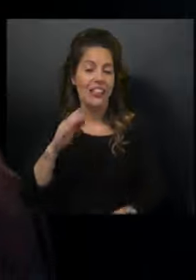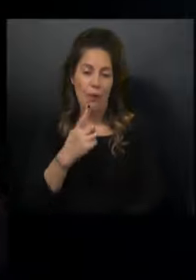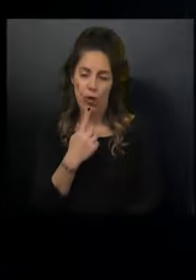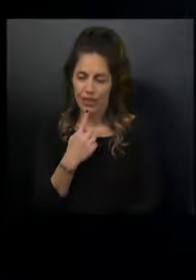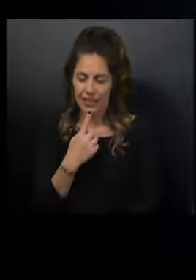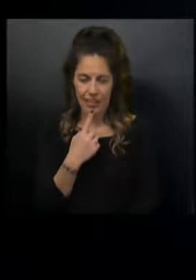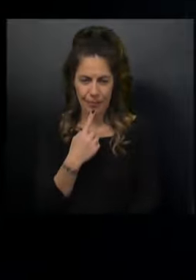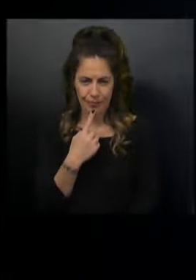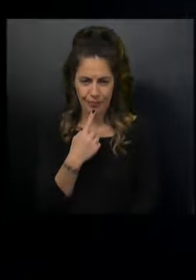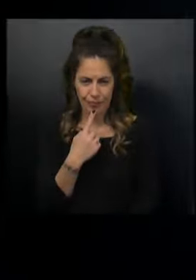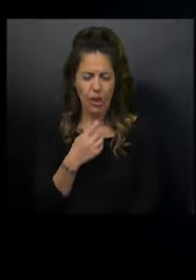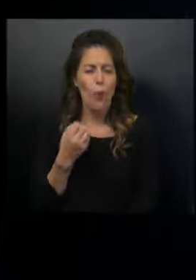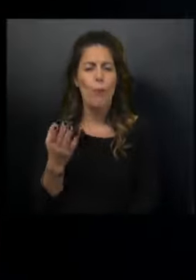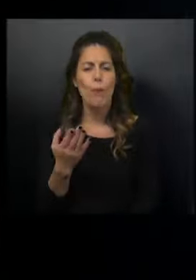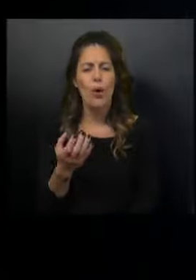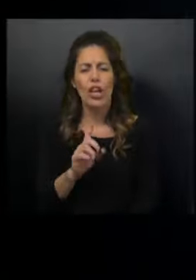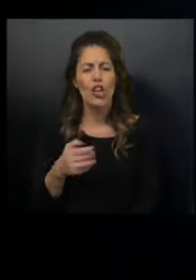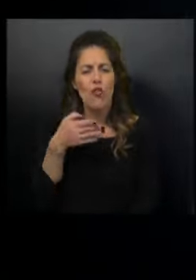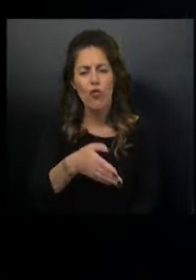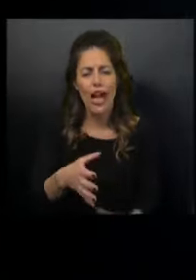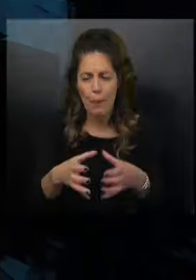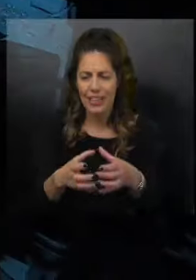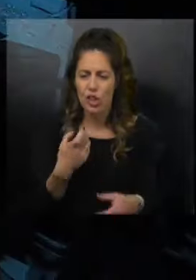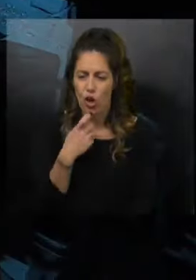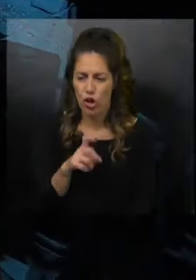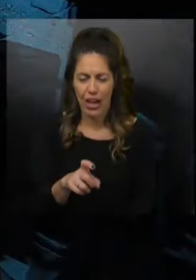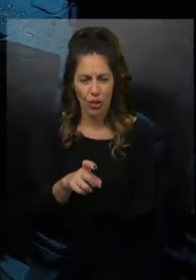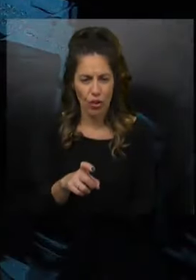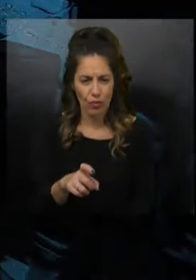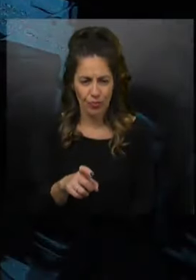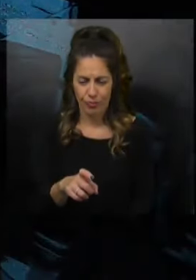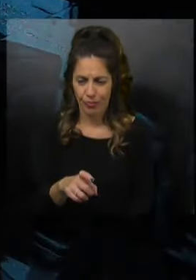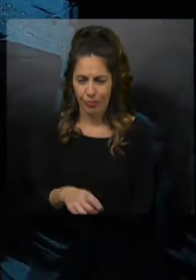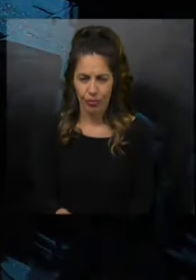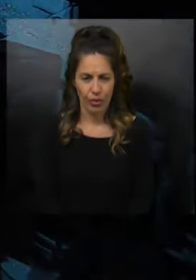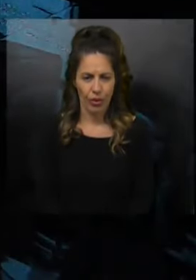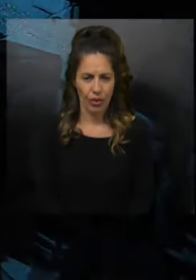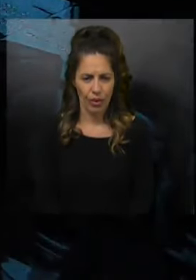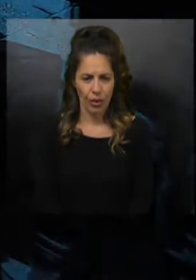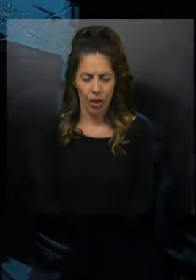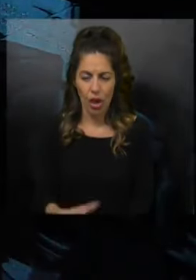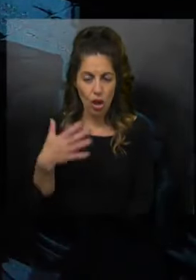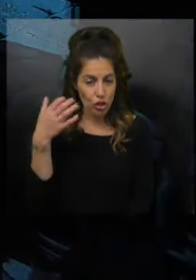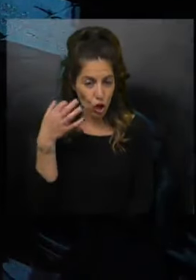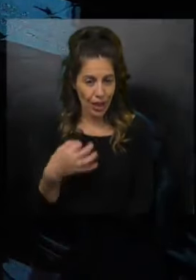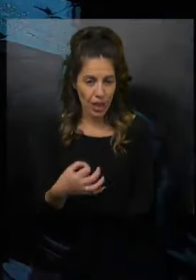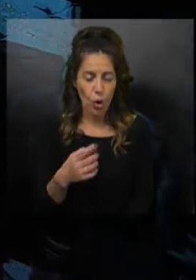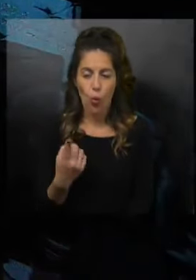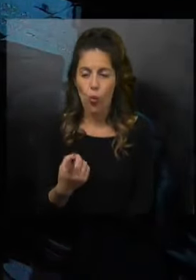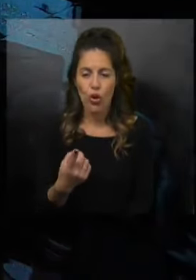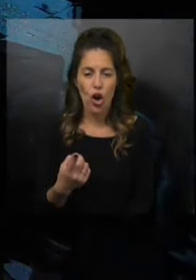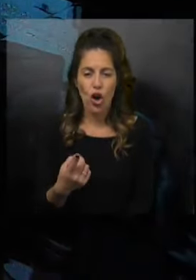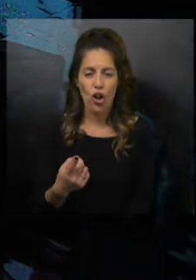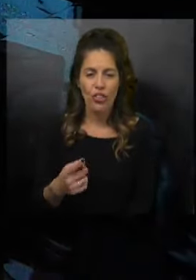totalmente no Por qué no fue al partido Colorado a m me parece que es uno de los este de los dilemas